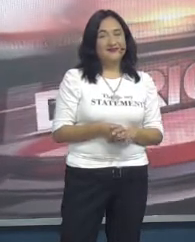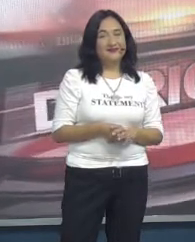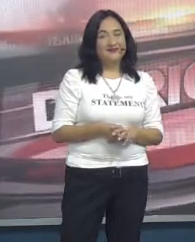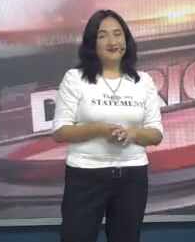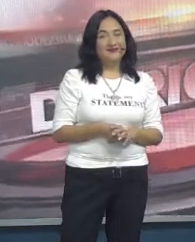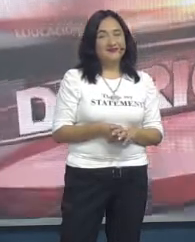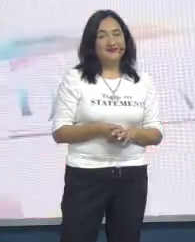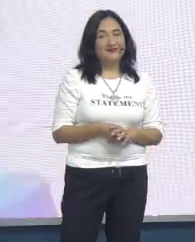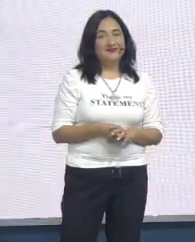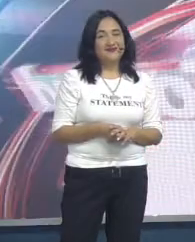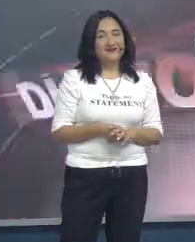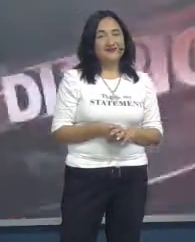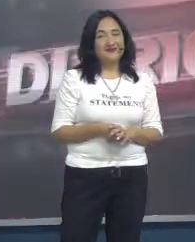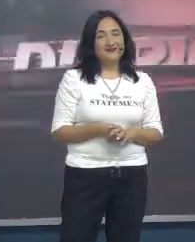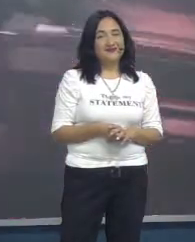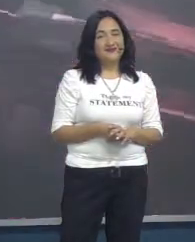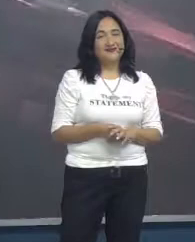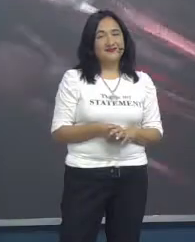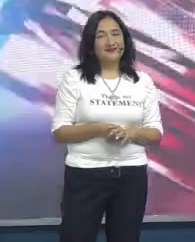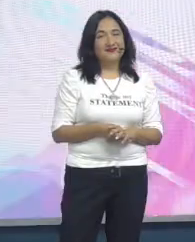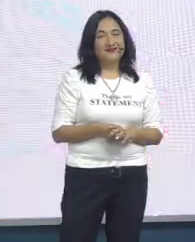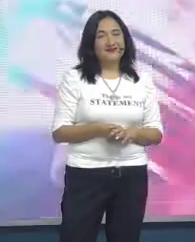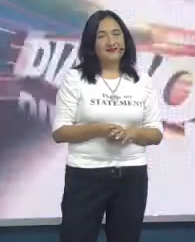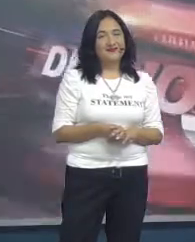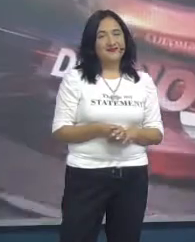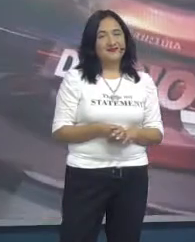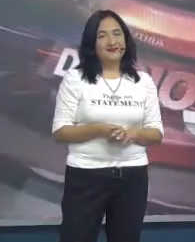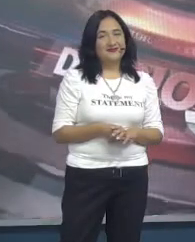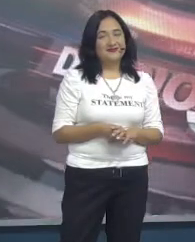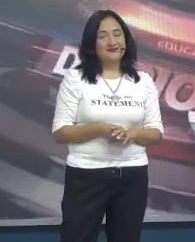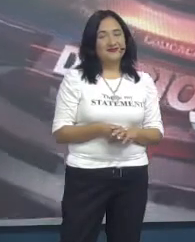podemos recuperarnos de esta situación y volver